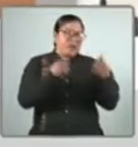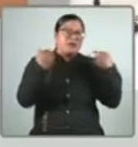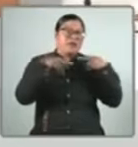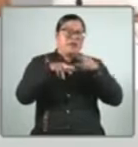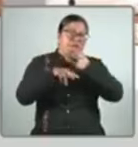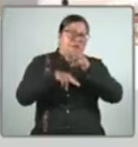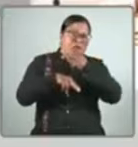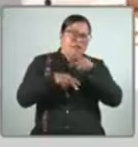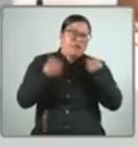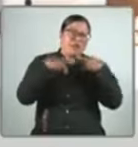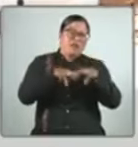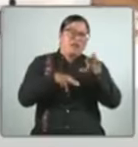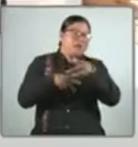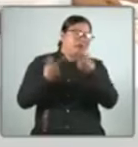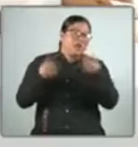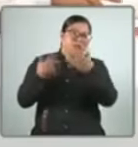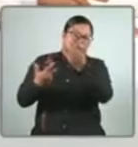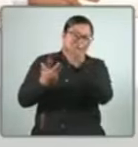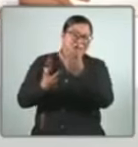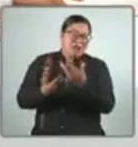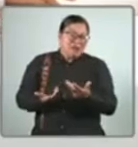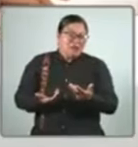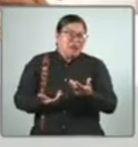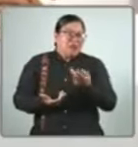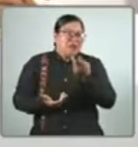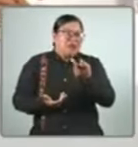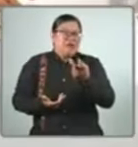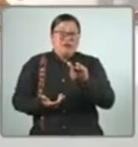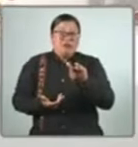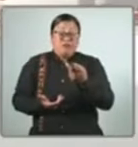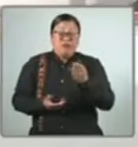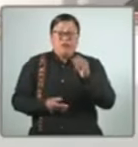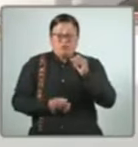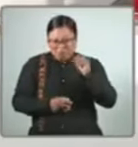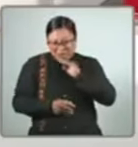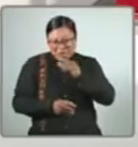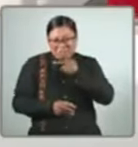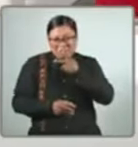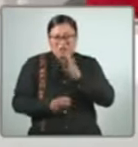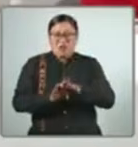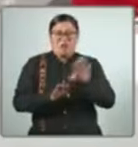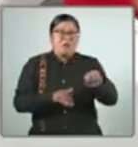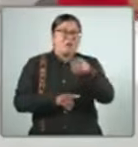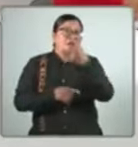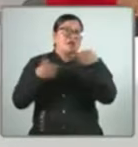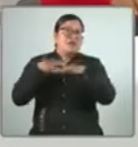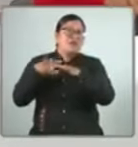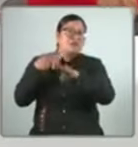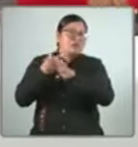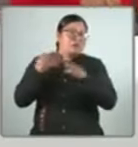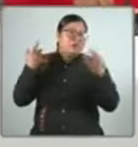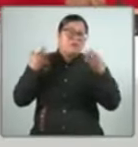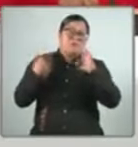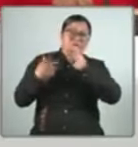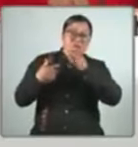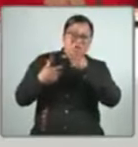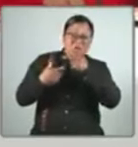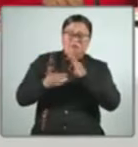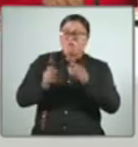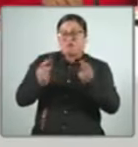madre o mi padre, pues en lugar de que fueran a reclamarle al maestro, pues me daban otra tunda, ¿no? La generación de cristal